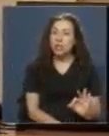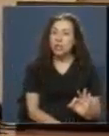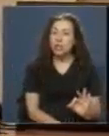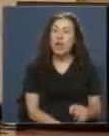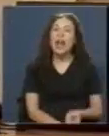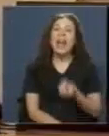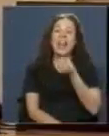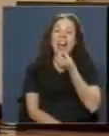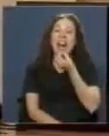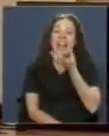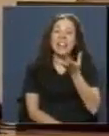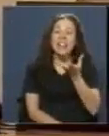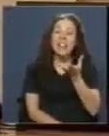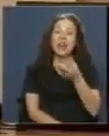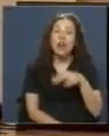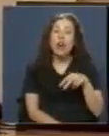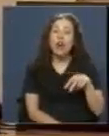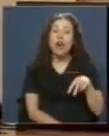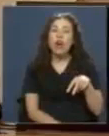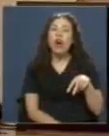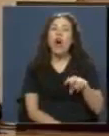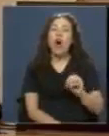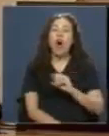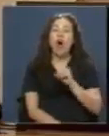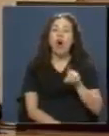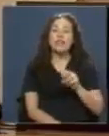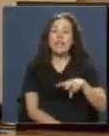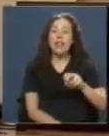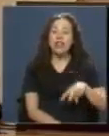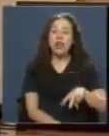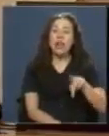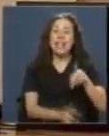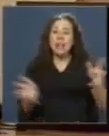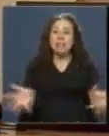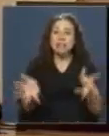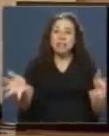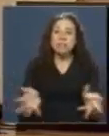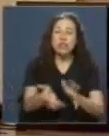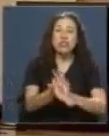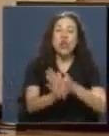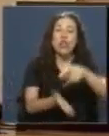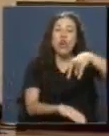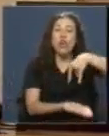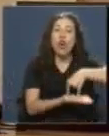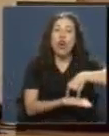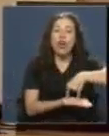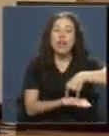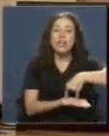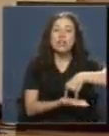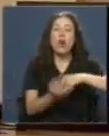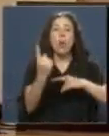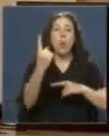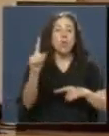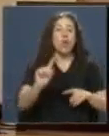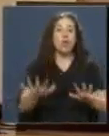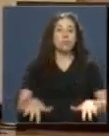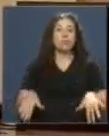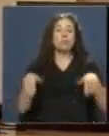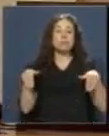dijo la nena Osandón y que empujó todo el Congreso menos uno.